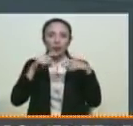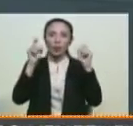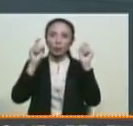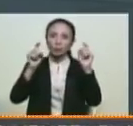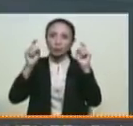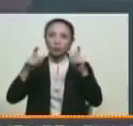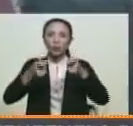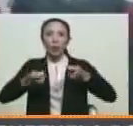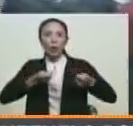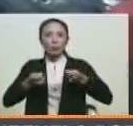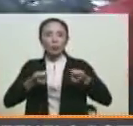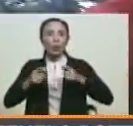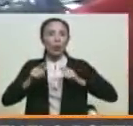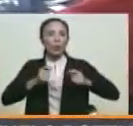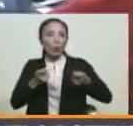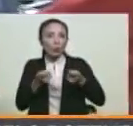coordinación.